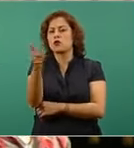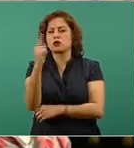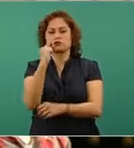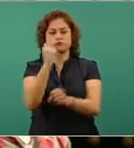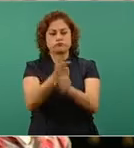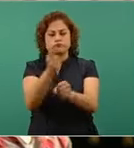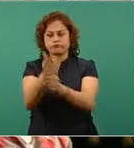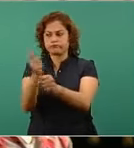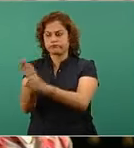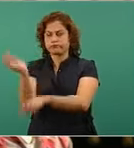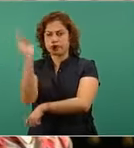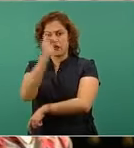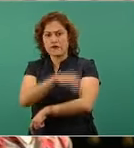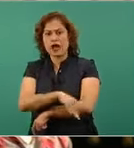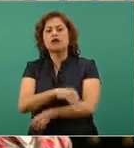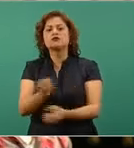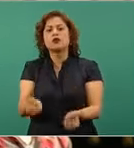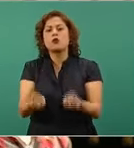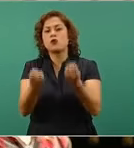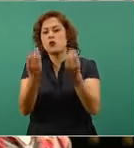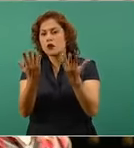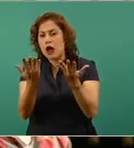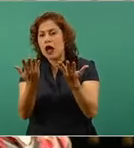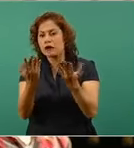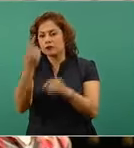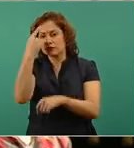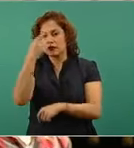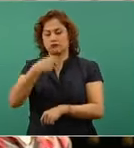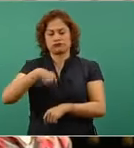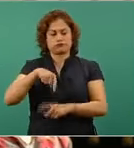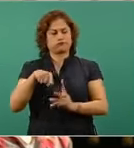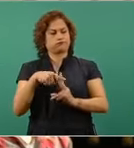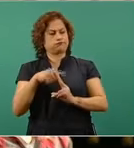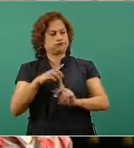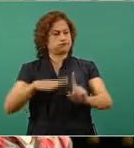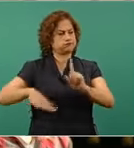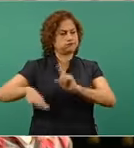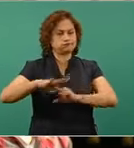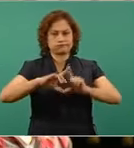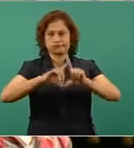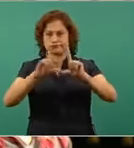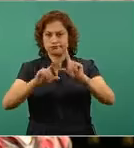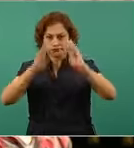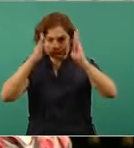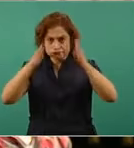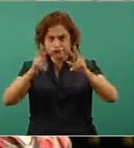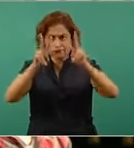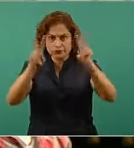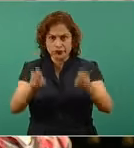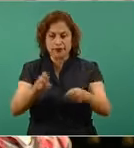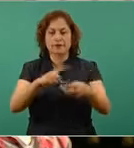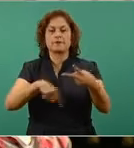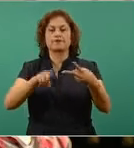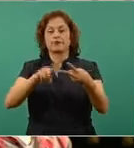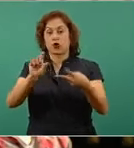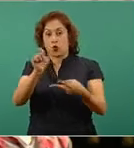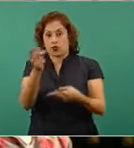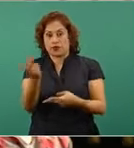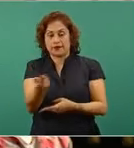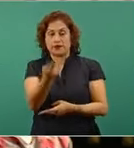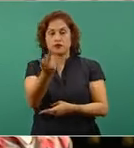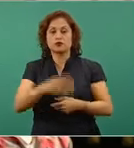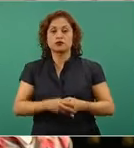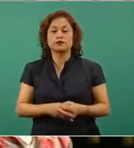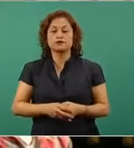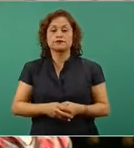detectar? Precisamente para dar una perspectiva de todo lo que se ha tenido que trabajar precisamente sobre este rubro. No. Y segundo, hoy da a